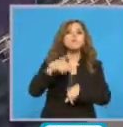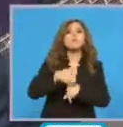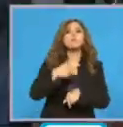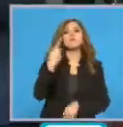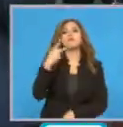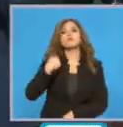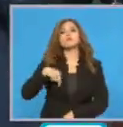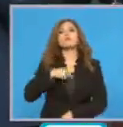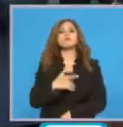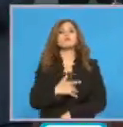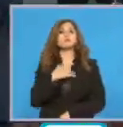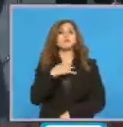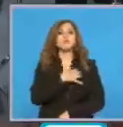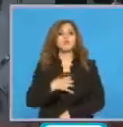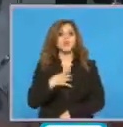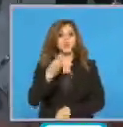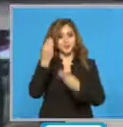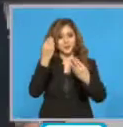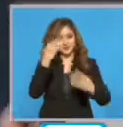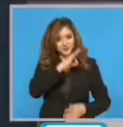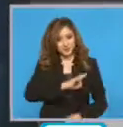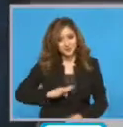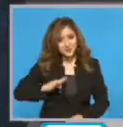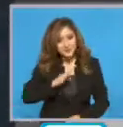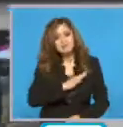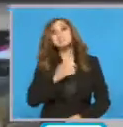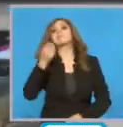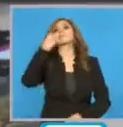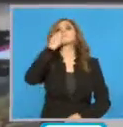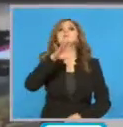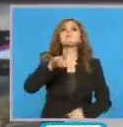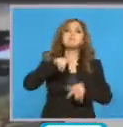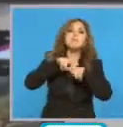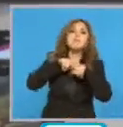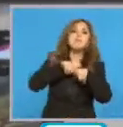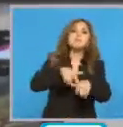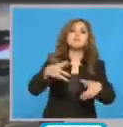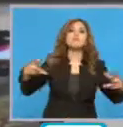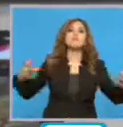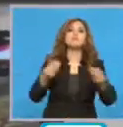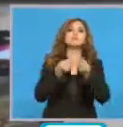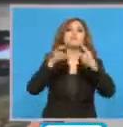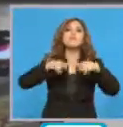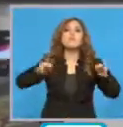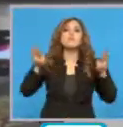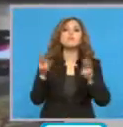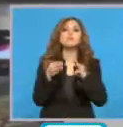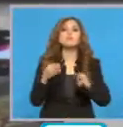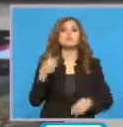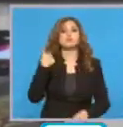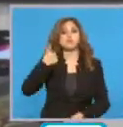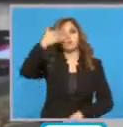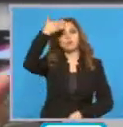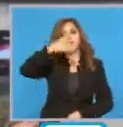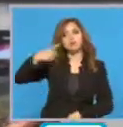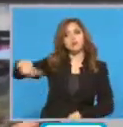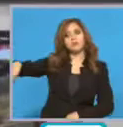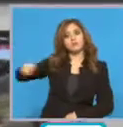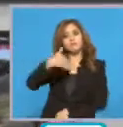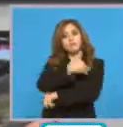encantados, imagínate. No, muchas felicidades. Y qué gracias. Padre que continúen con esa esencia. Yo sé que les dejaron, pues ahora sí que